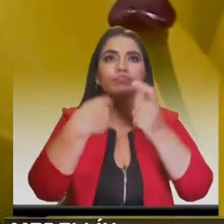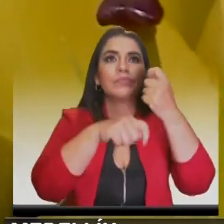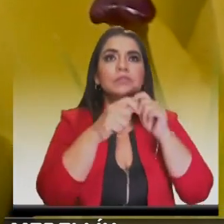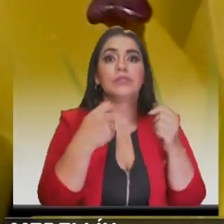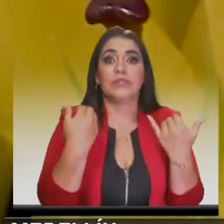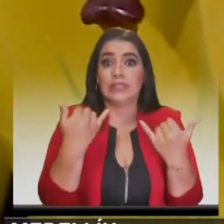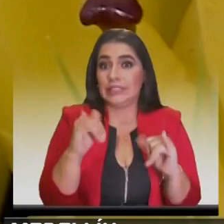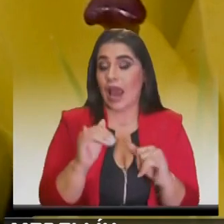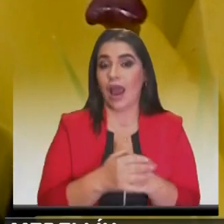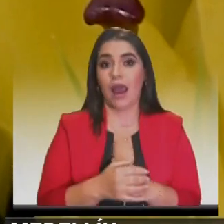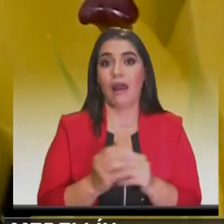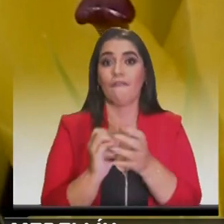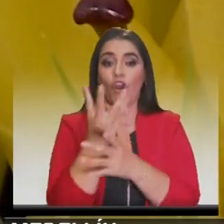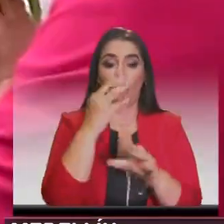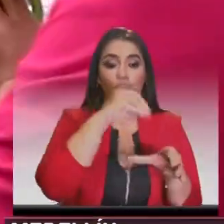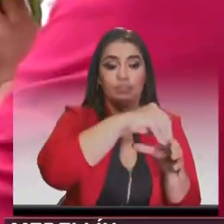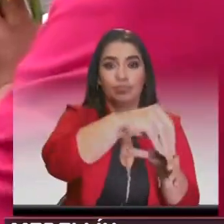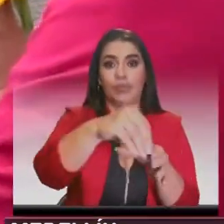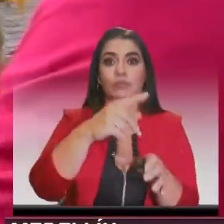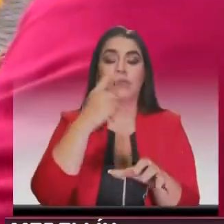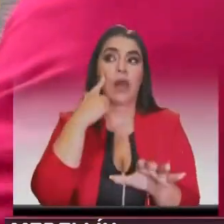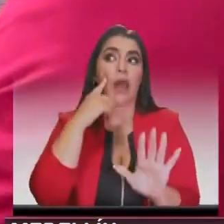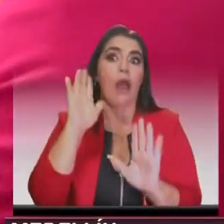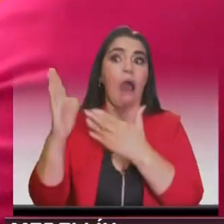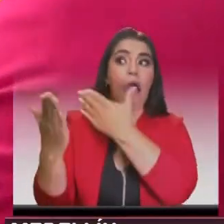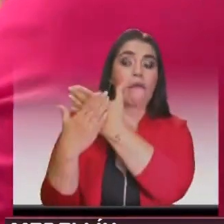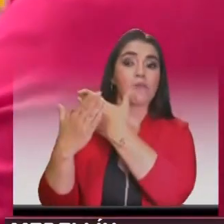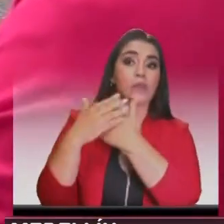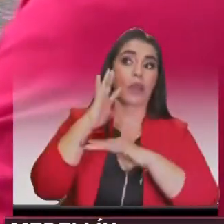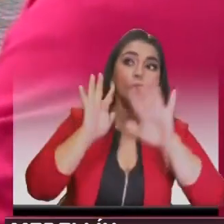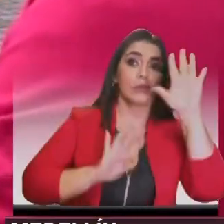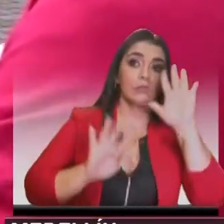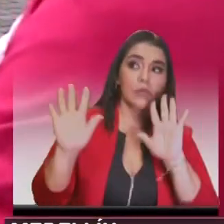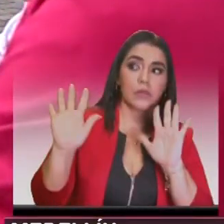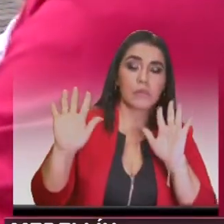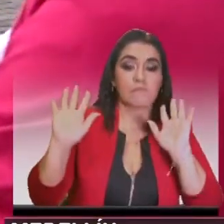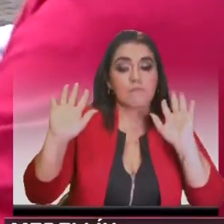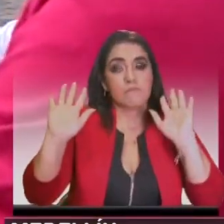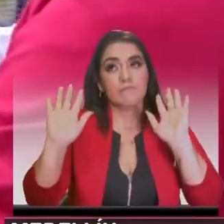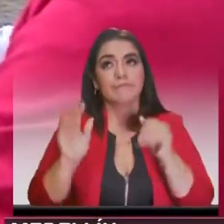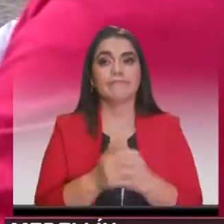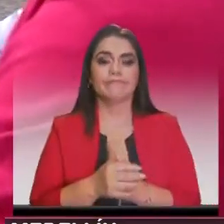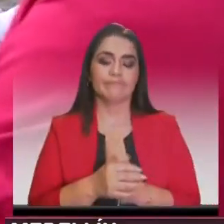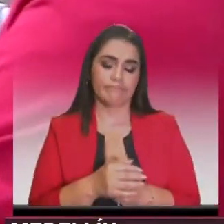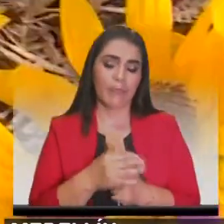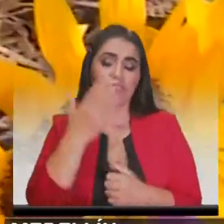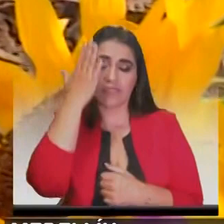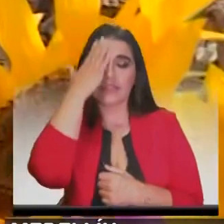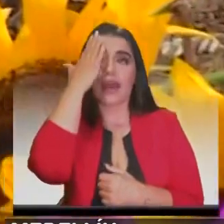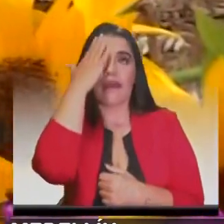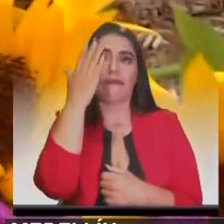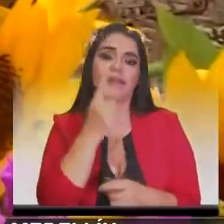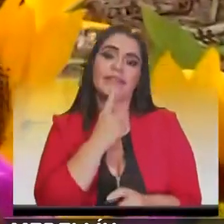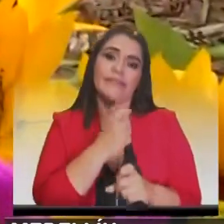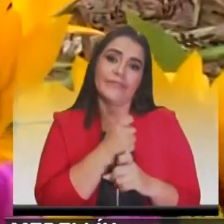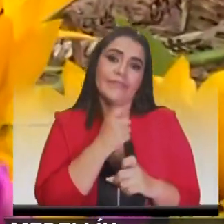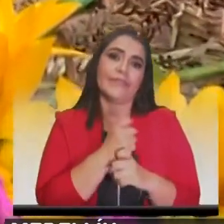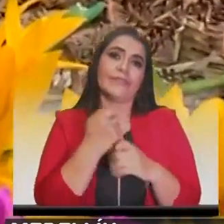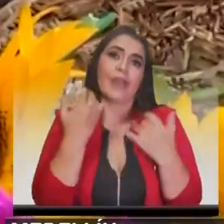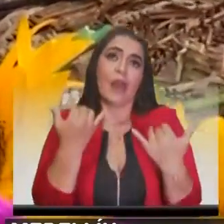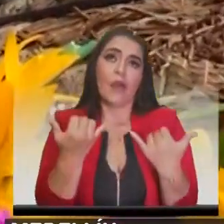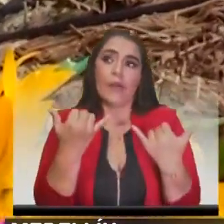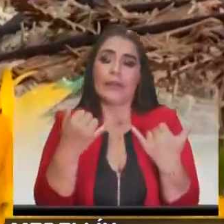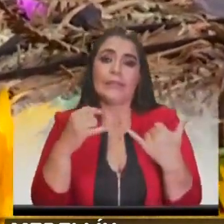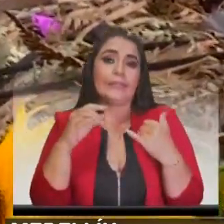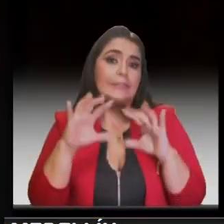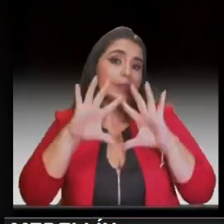porque supuestamente la feria era en 15 días. Pero de todas maneras, en este momento, pues los silleteros, como está todo el